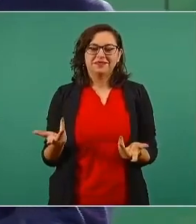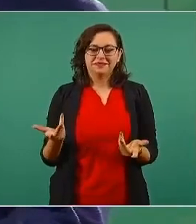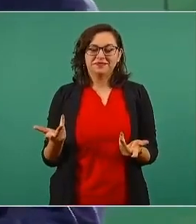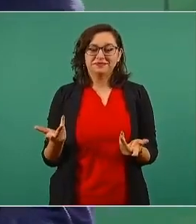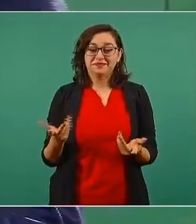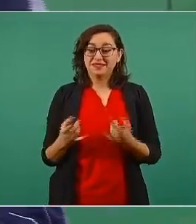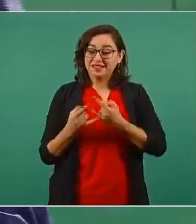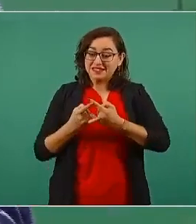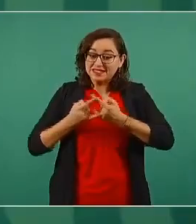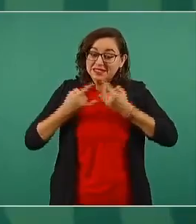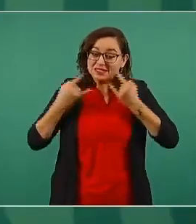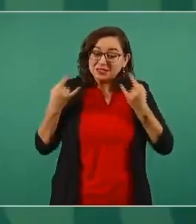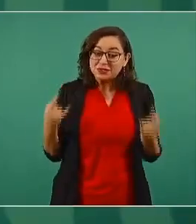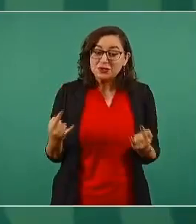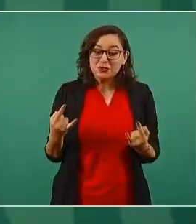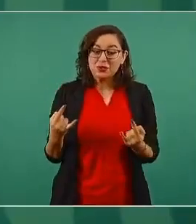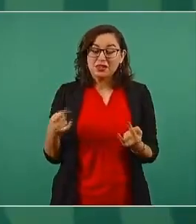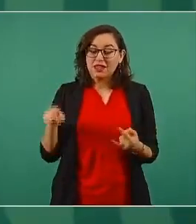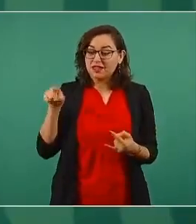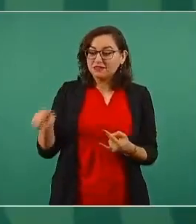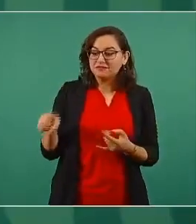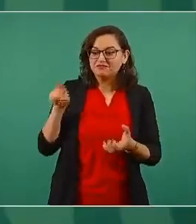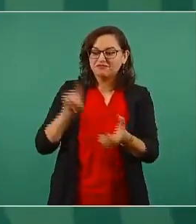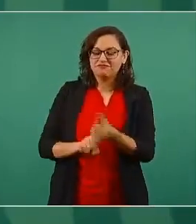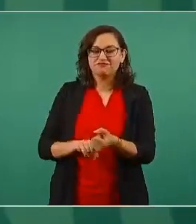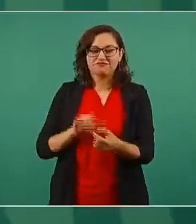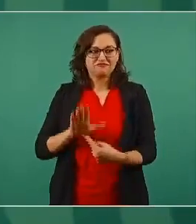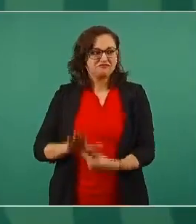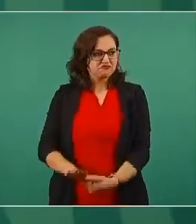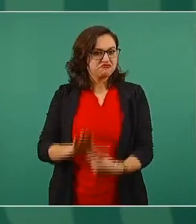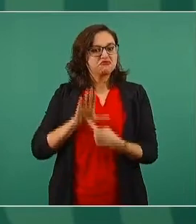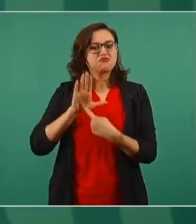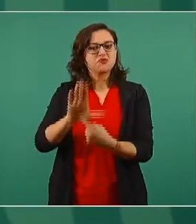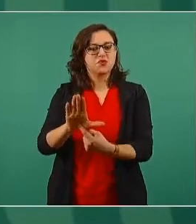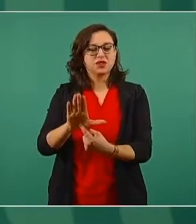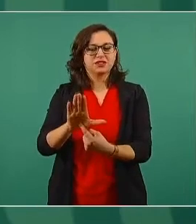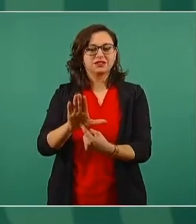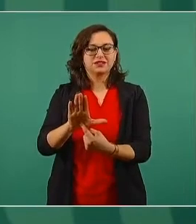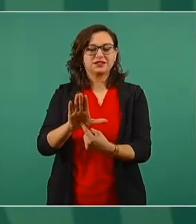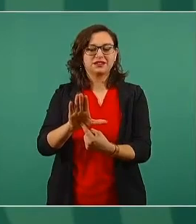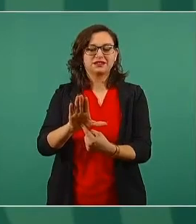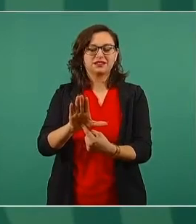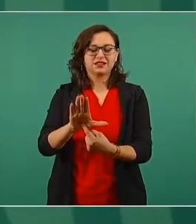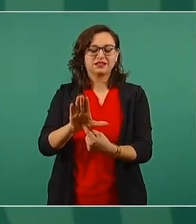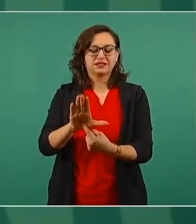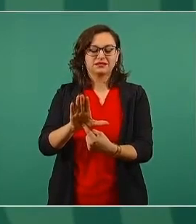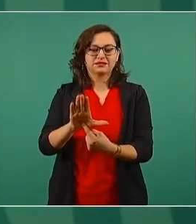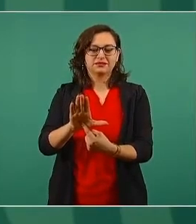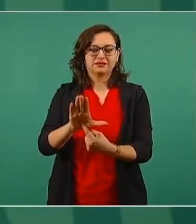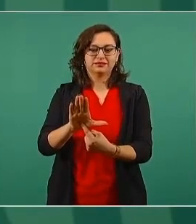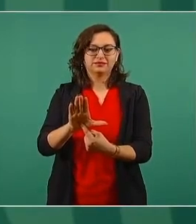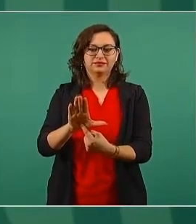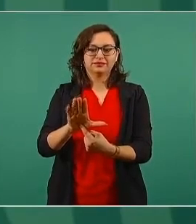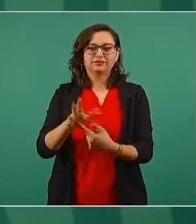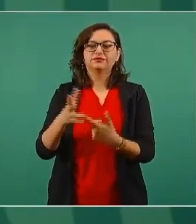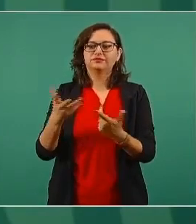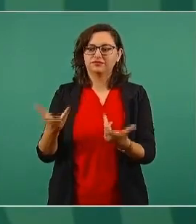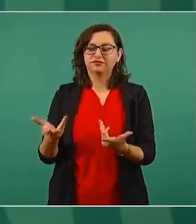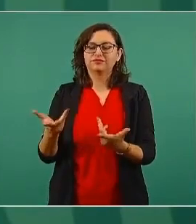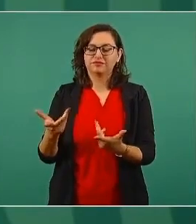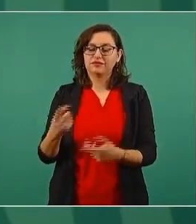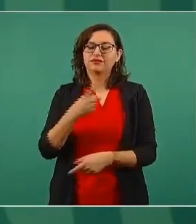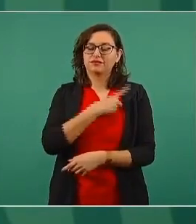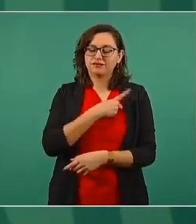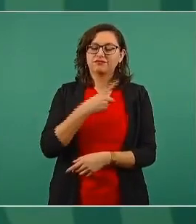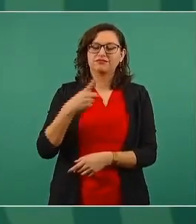que en su historia nos enseñan de cómo se tiene